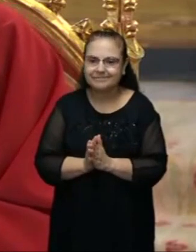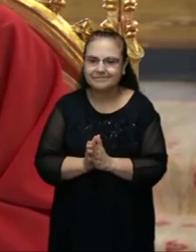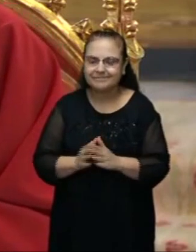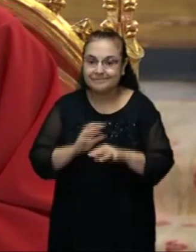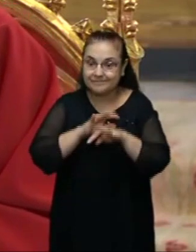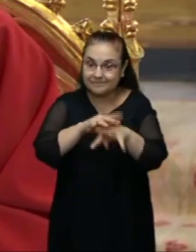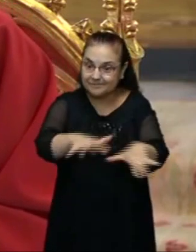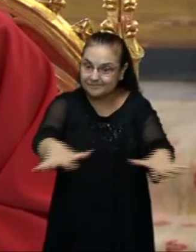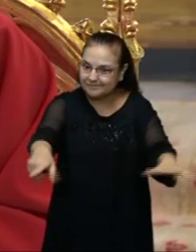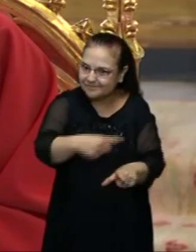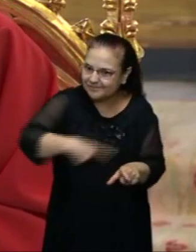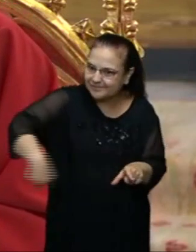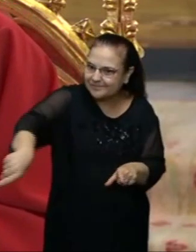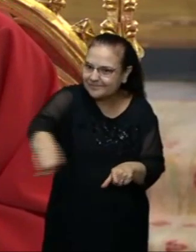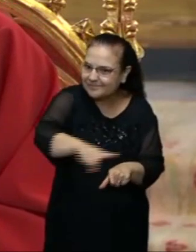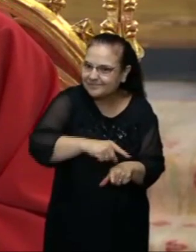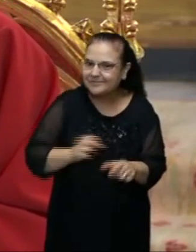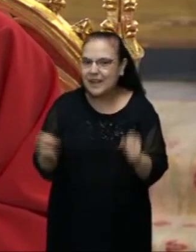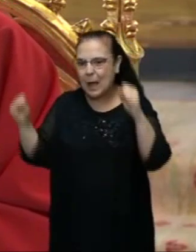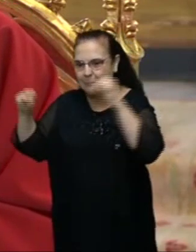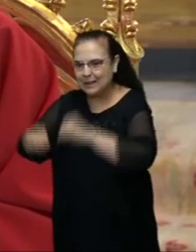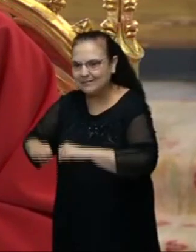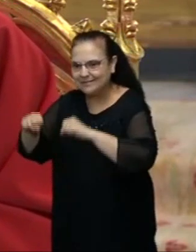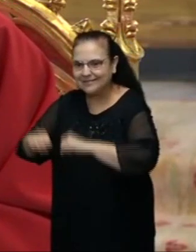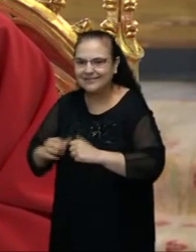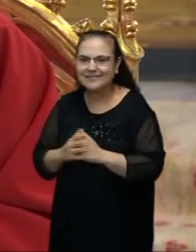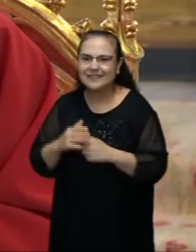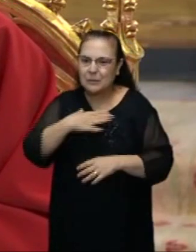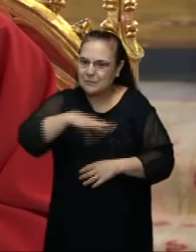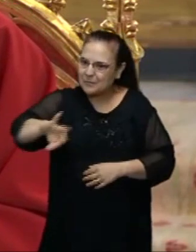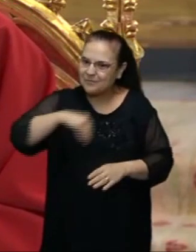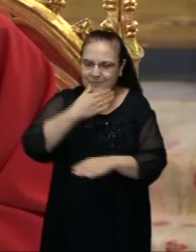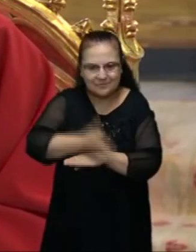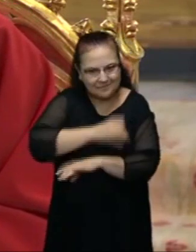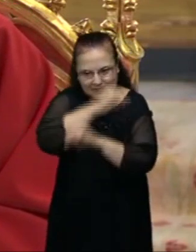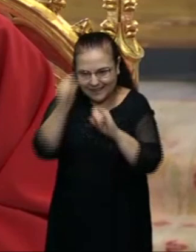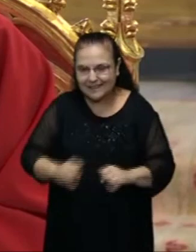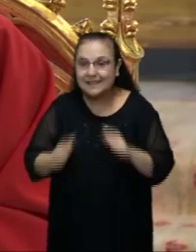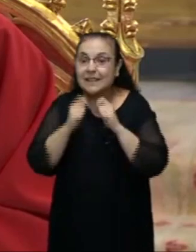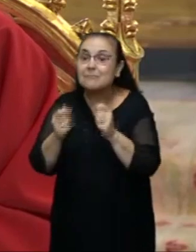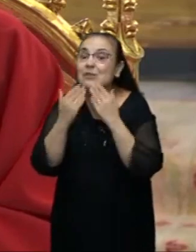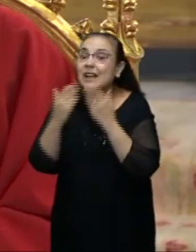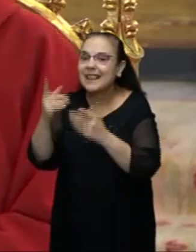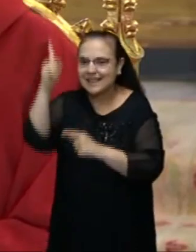descienda sobre vosotros. Podéis ir en paz.